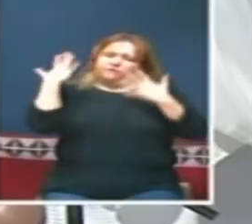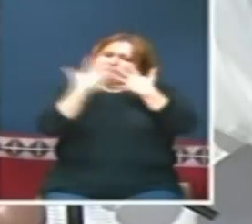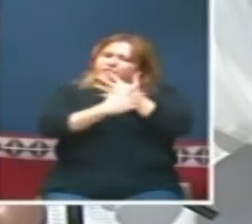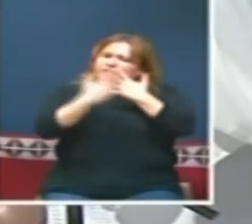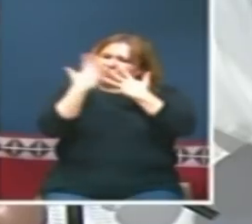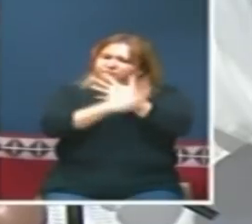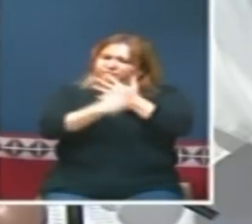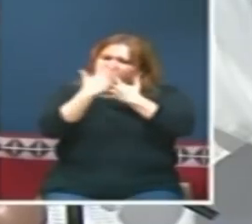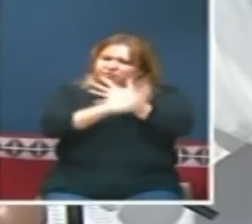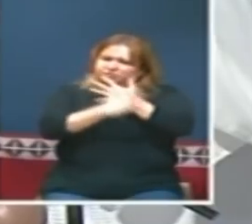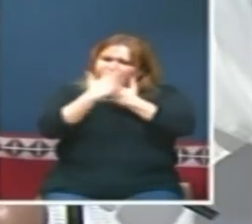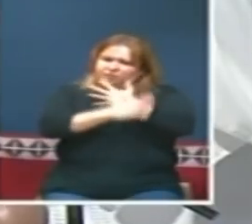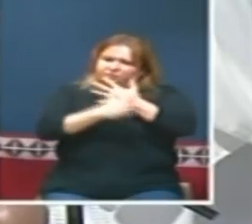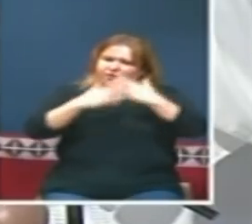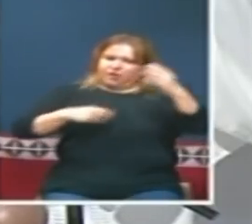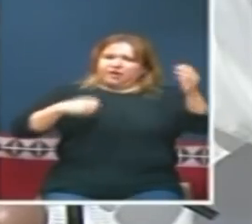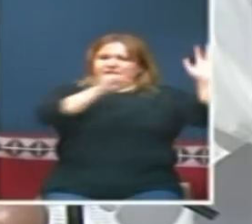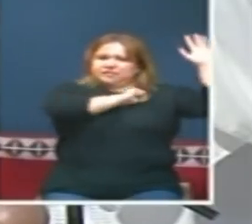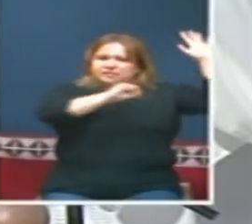du Seigneur.